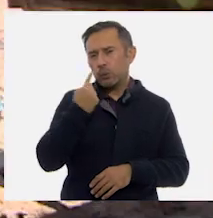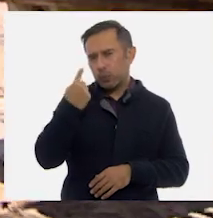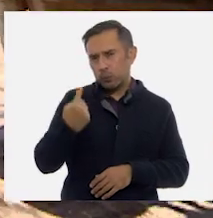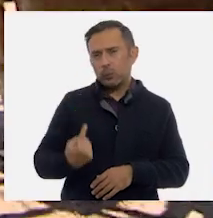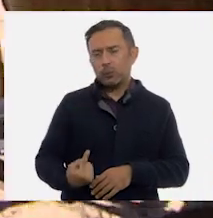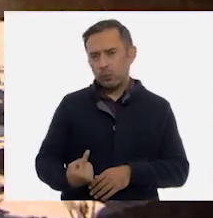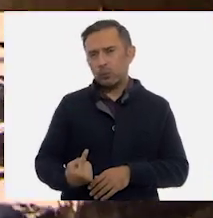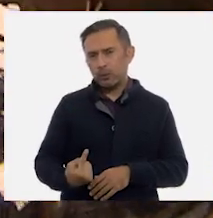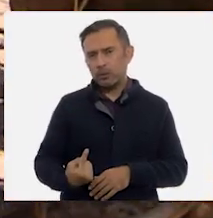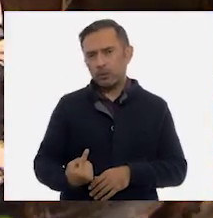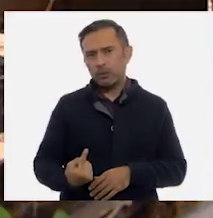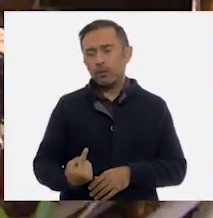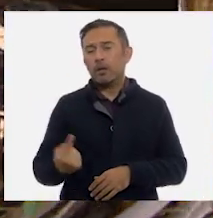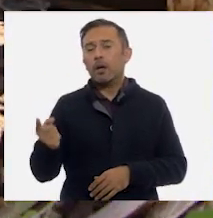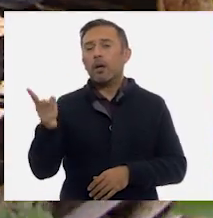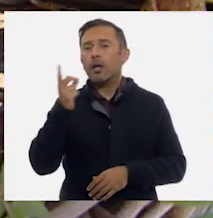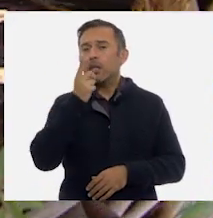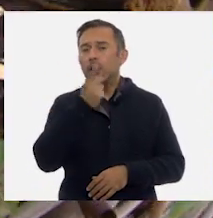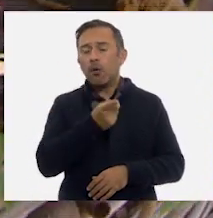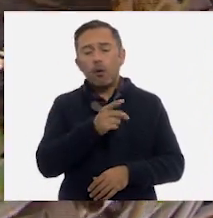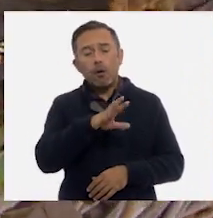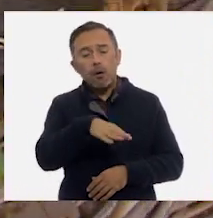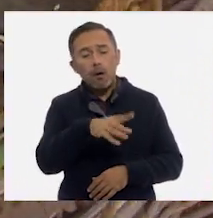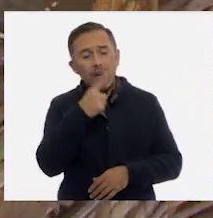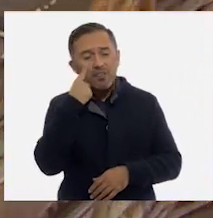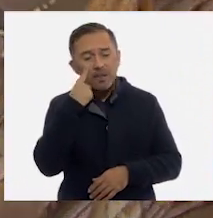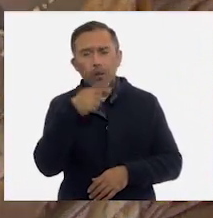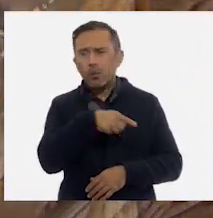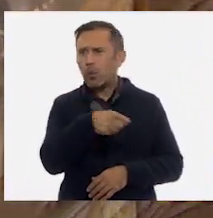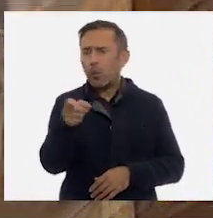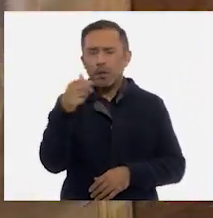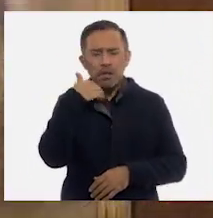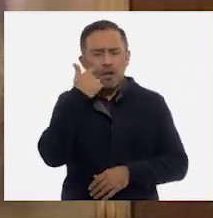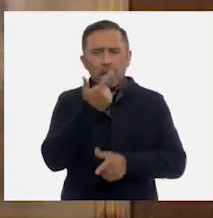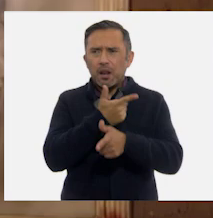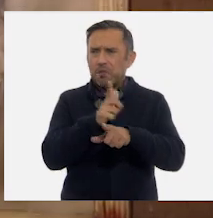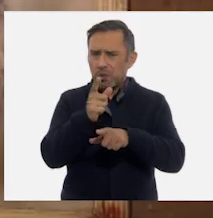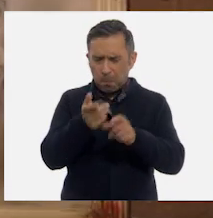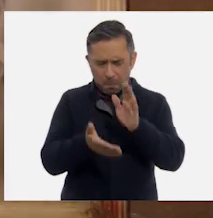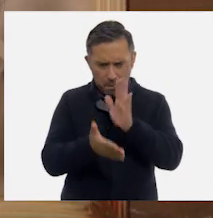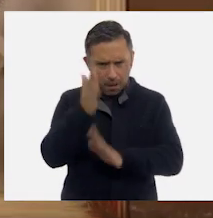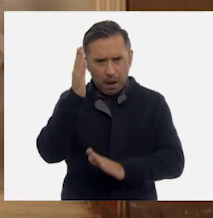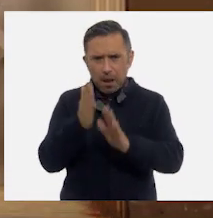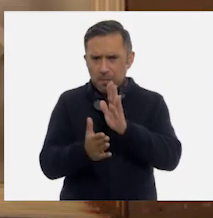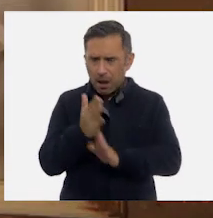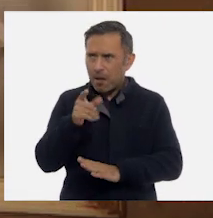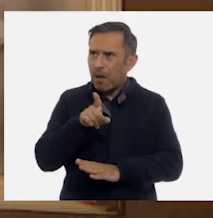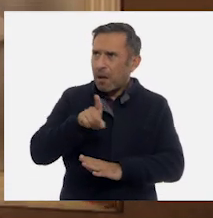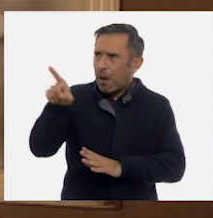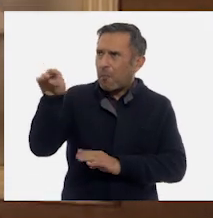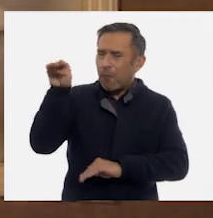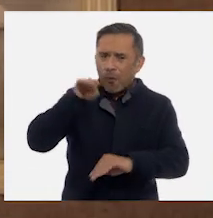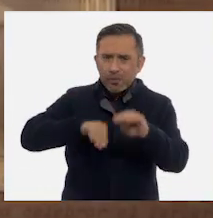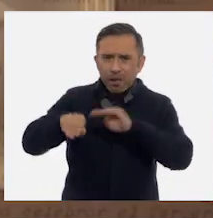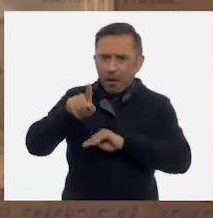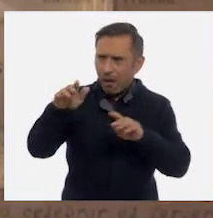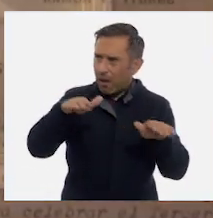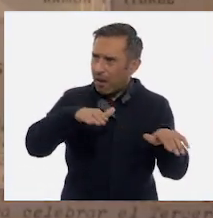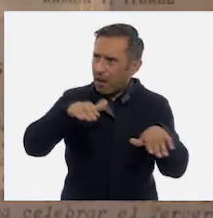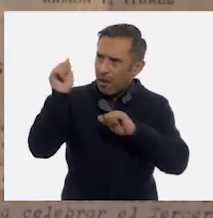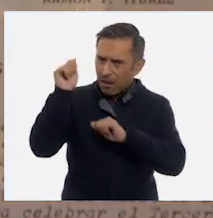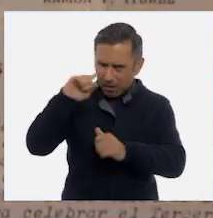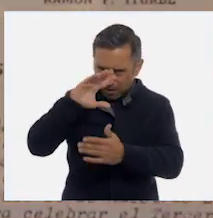dijo, miren, váyanse a donde puedan, váyanse para los cerros a ver a dónde se